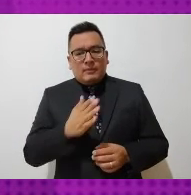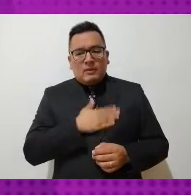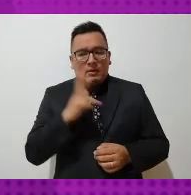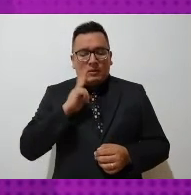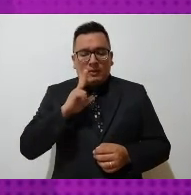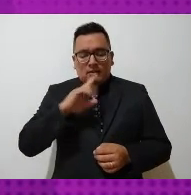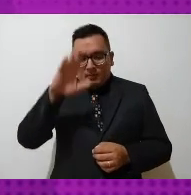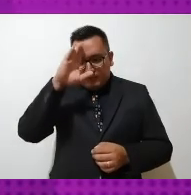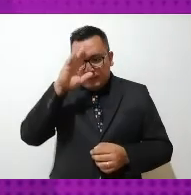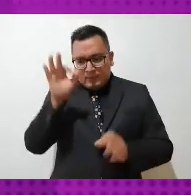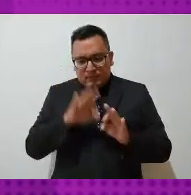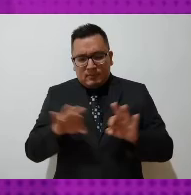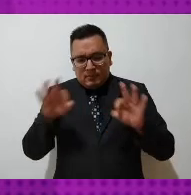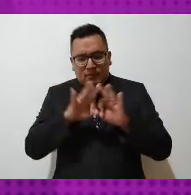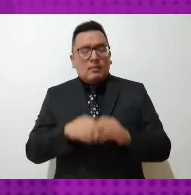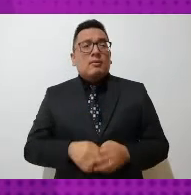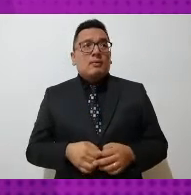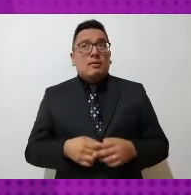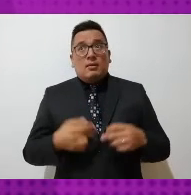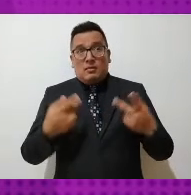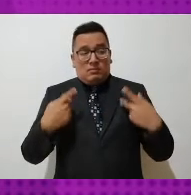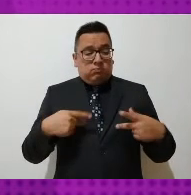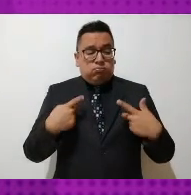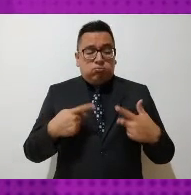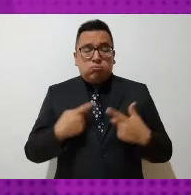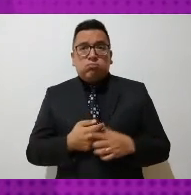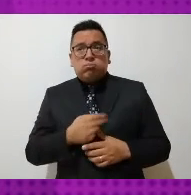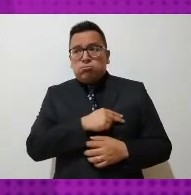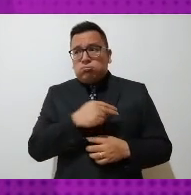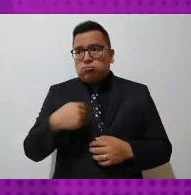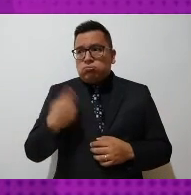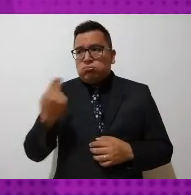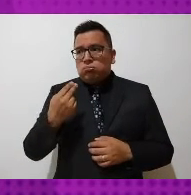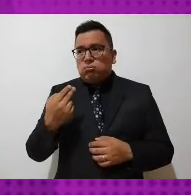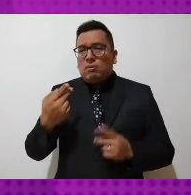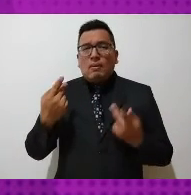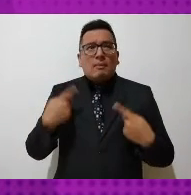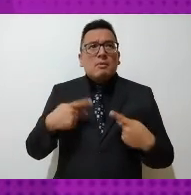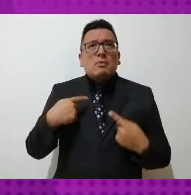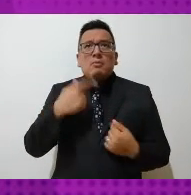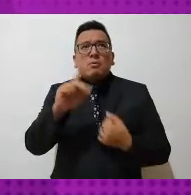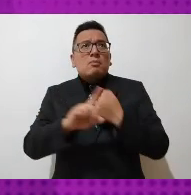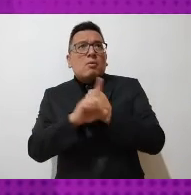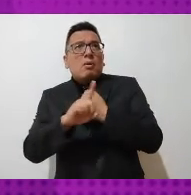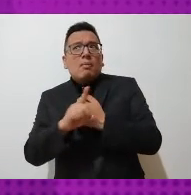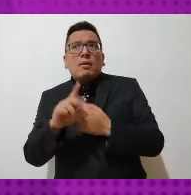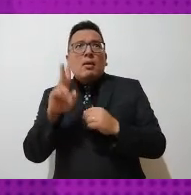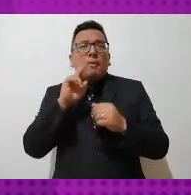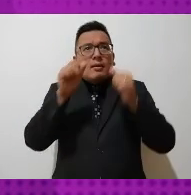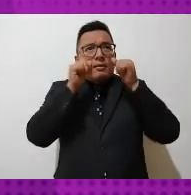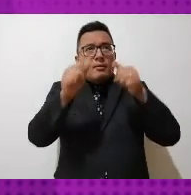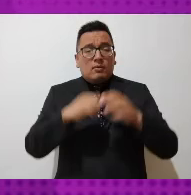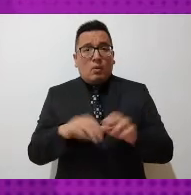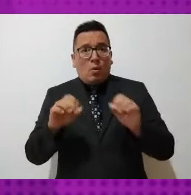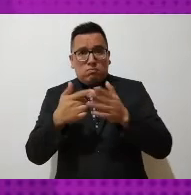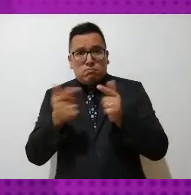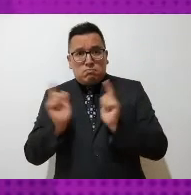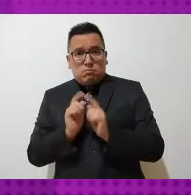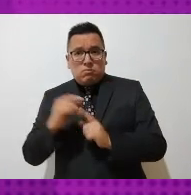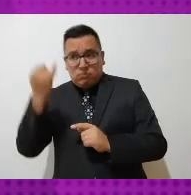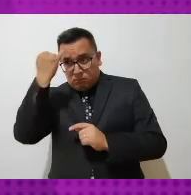importante es que haya sociedad civil, que escuchemos a la sociedad civil. Con los indígenas tienen